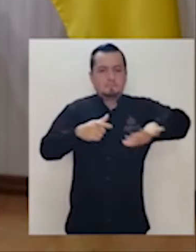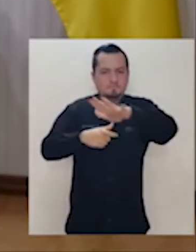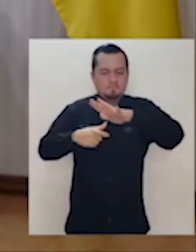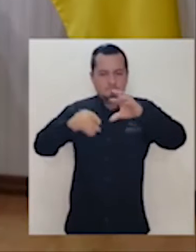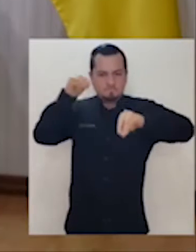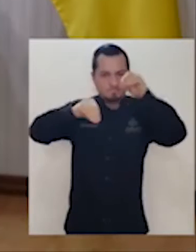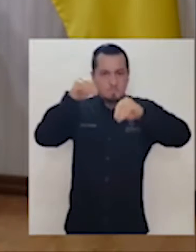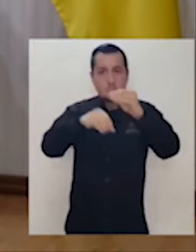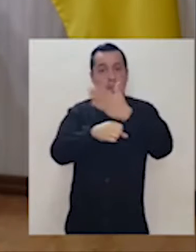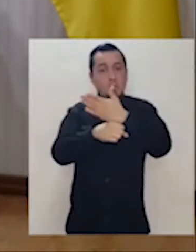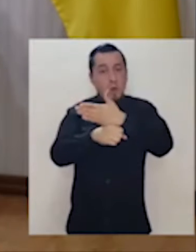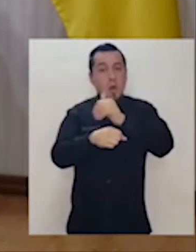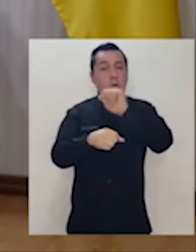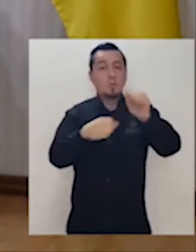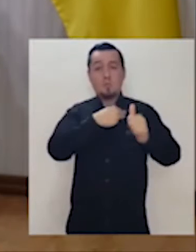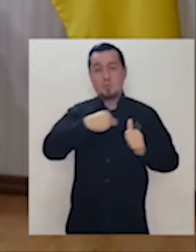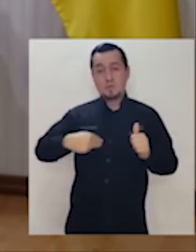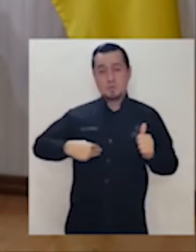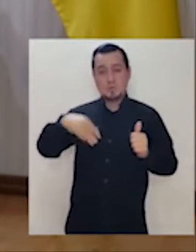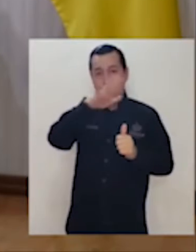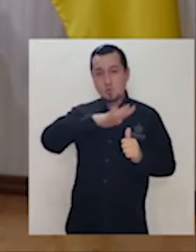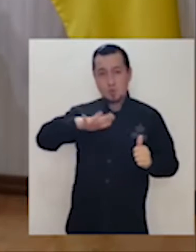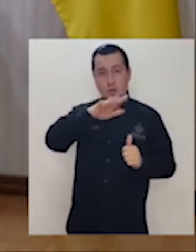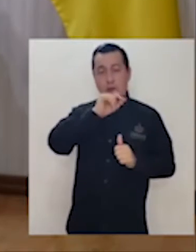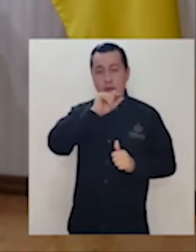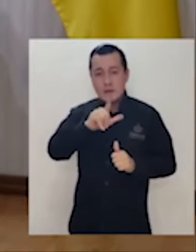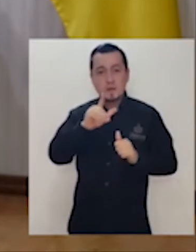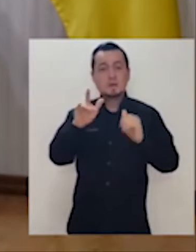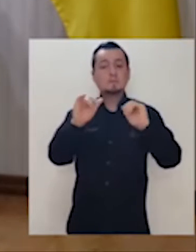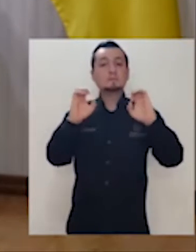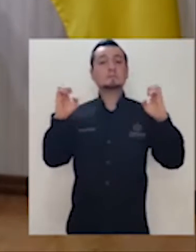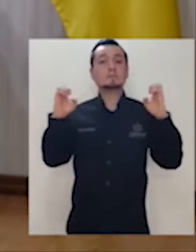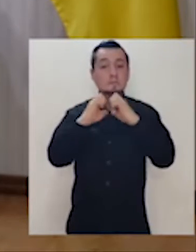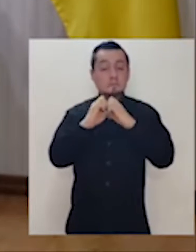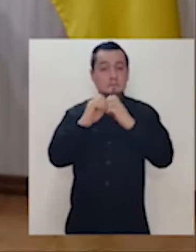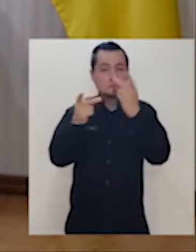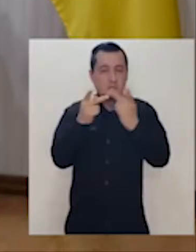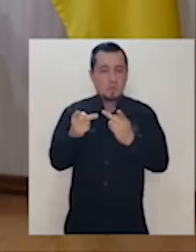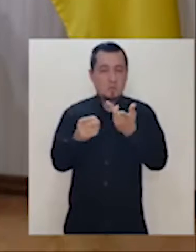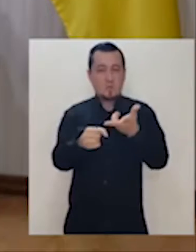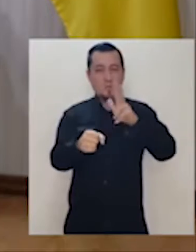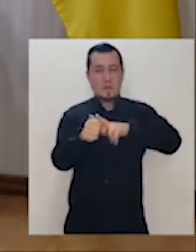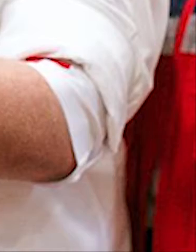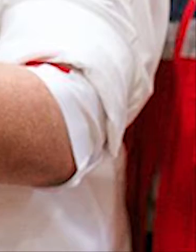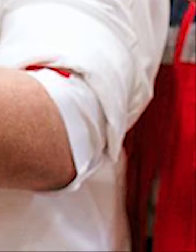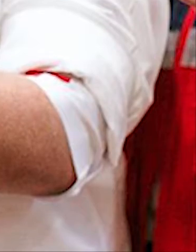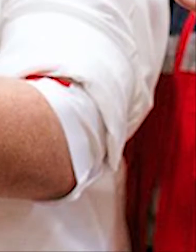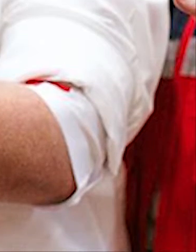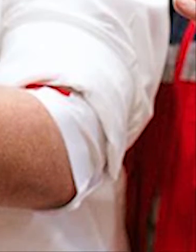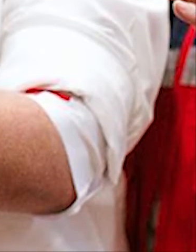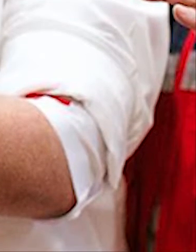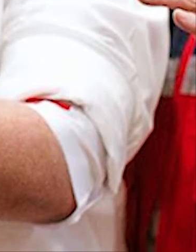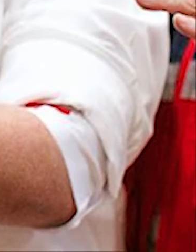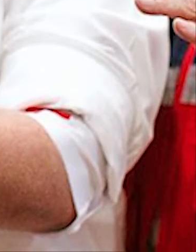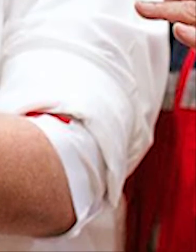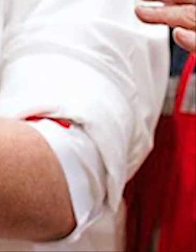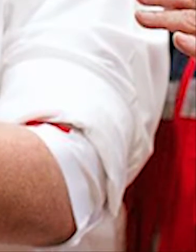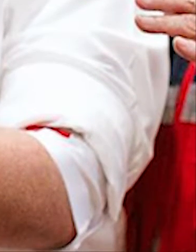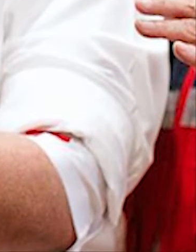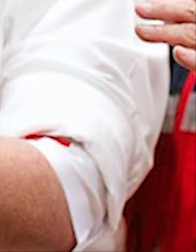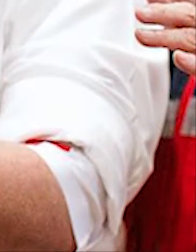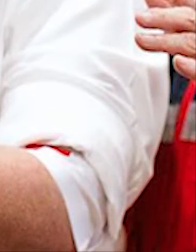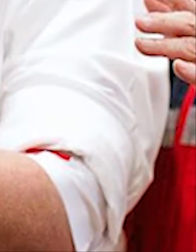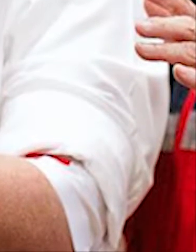la esposa del gobernador de jalisco enrique alfaro dio positivo a la prueba de covite este lunes así lo dieron a conocer por medio de un comunicado